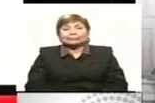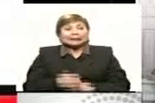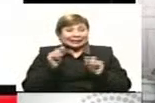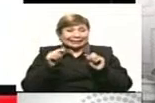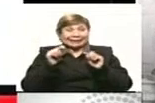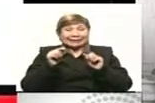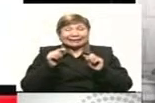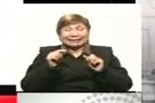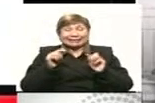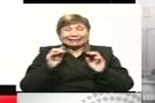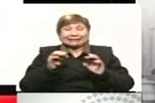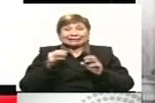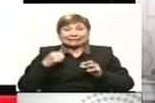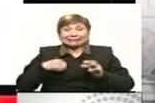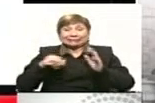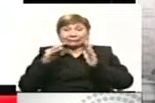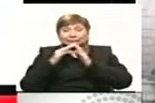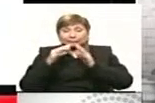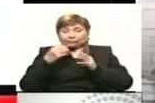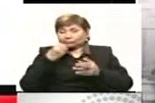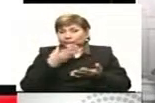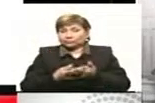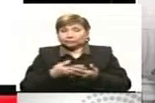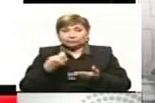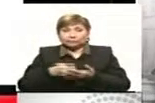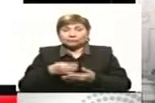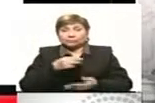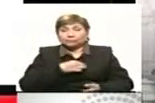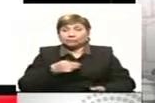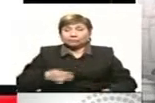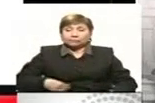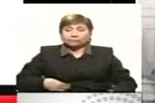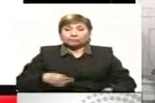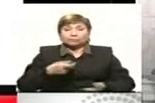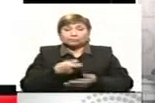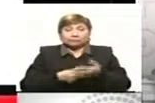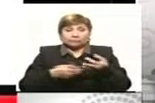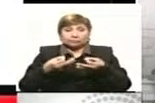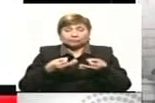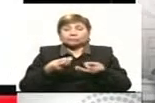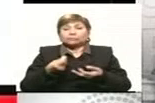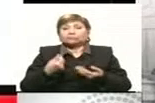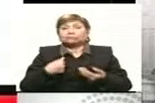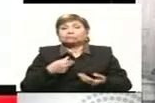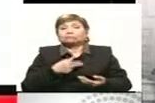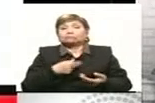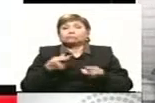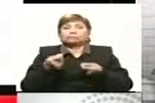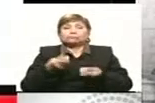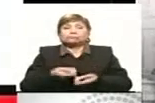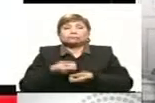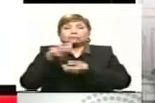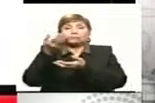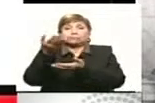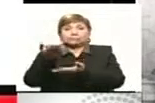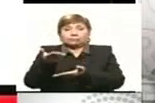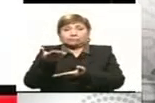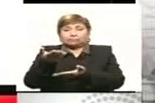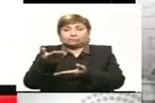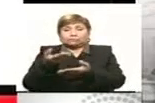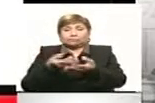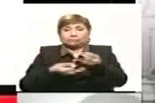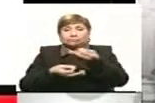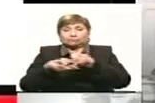aquí porque efectivamente es un dinero que, digamos, está en el MEF, ahorita en el presupuesto del MEF, pero que nosotros lo vamos a trasladar a